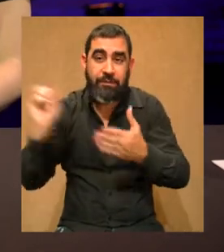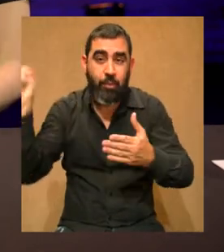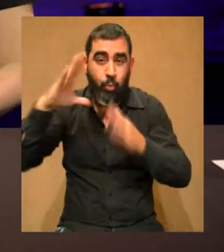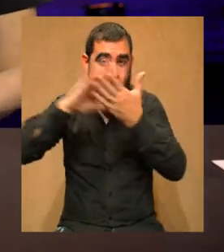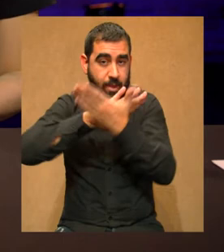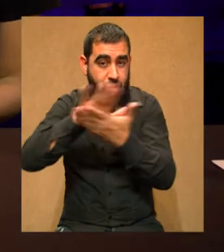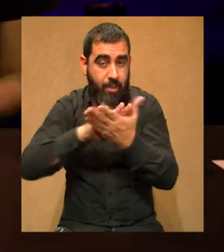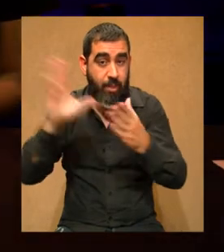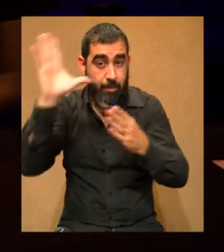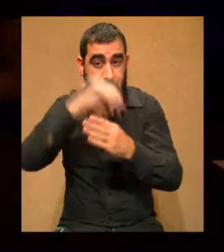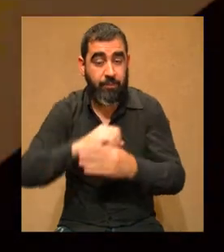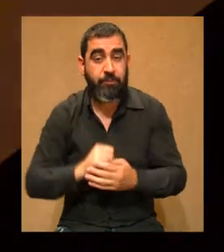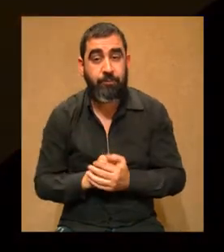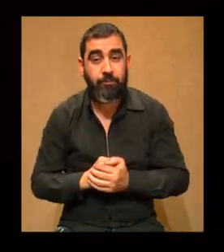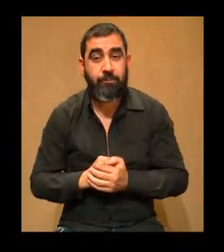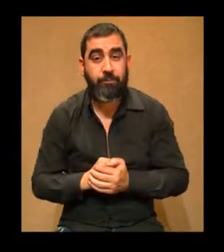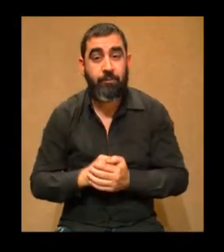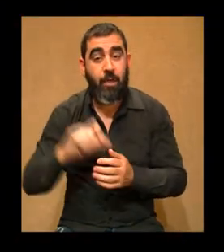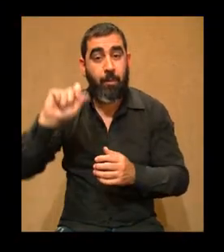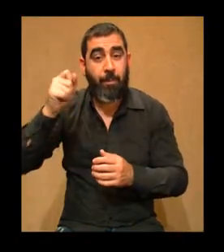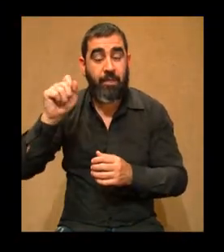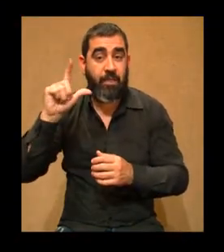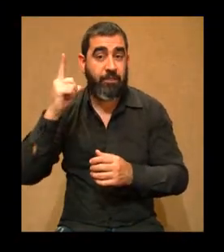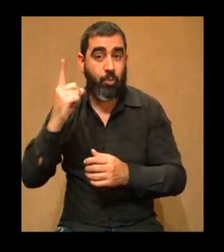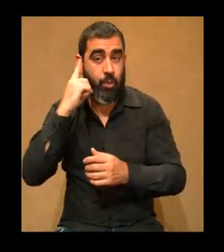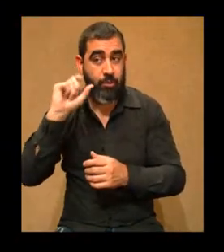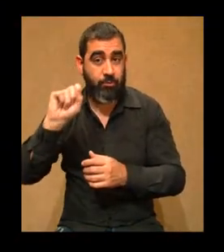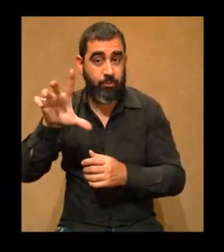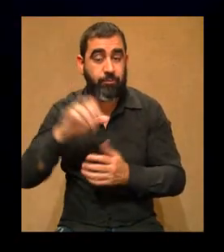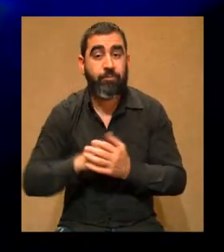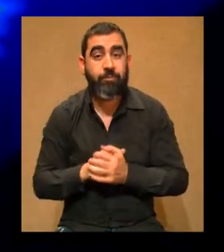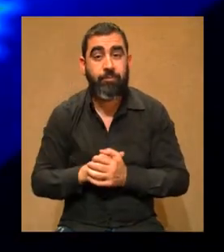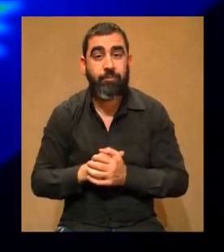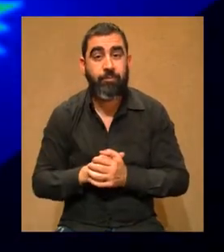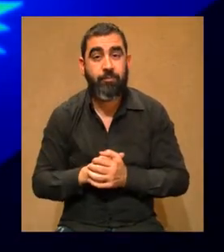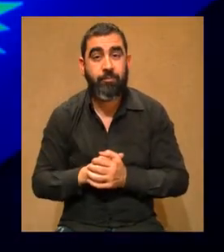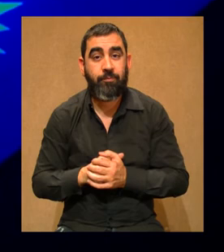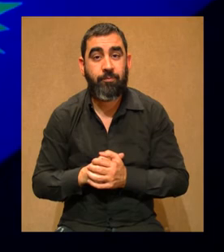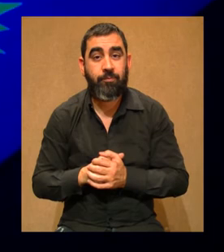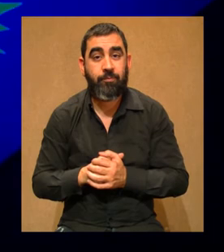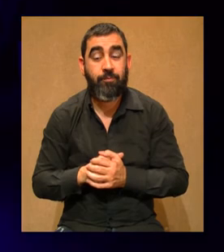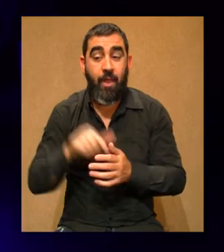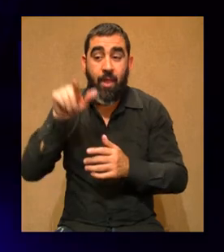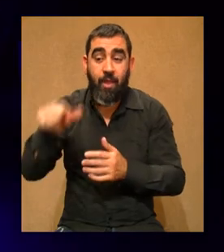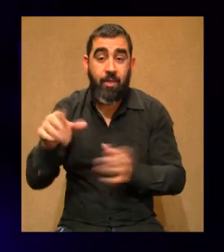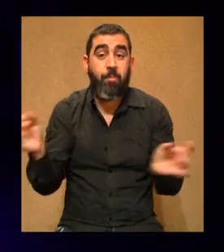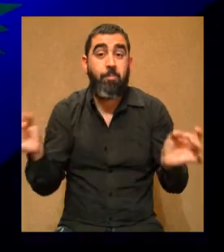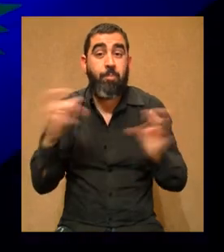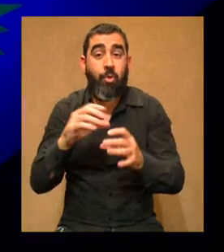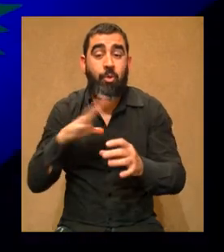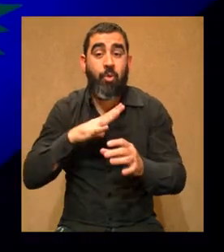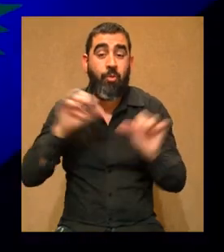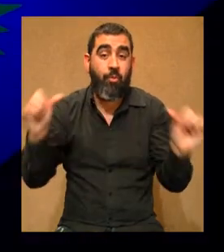apagamos la luz aprendemos las internas y va y ahí tenemos